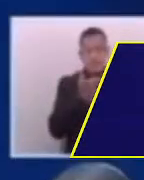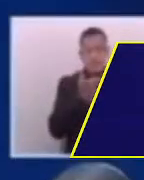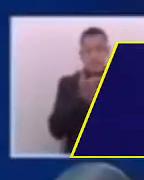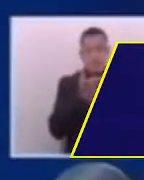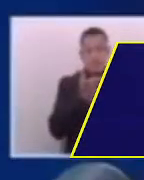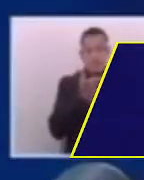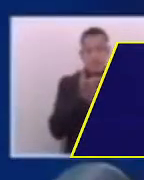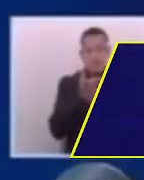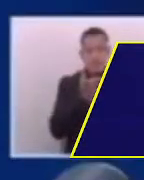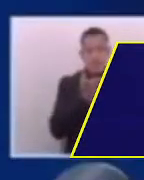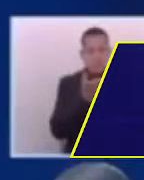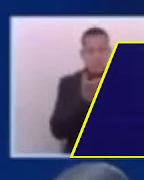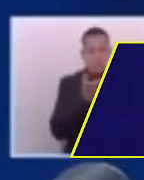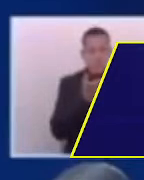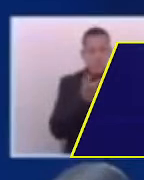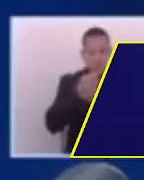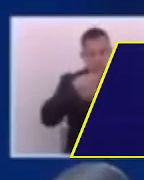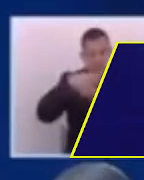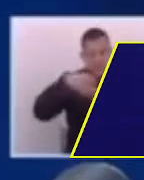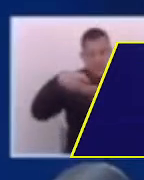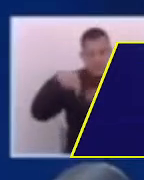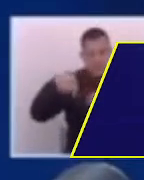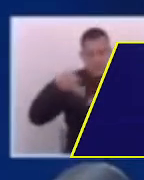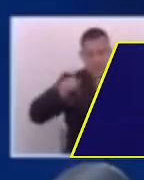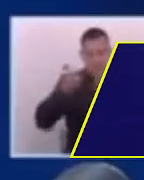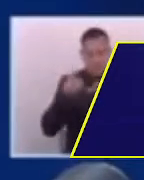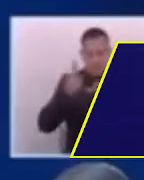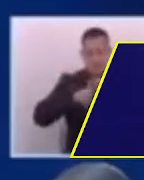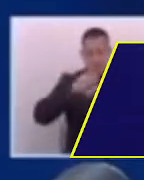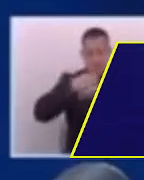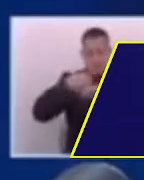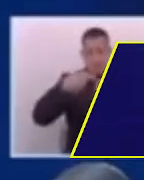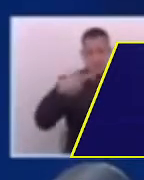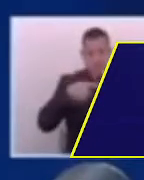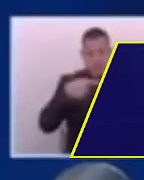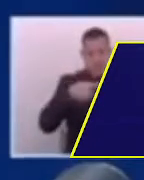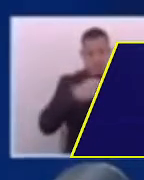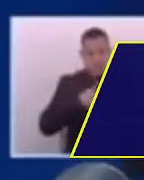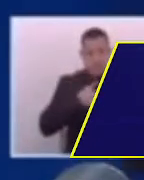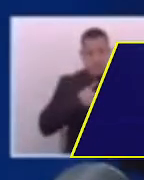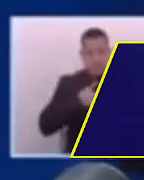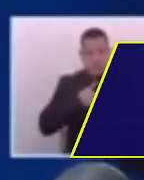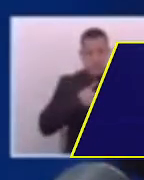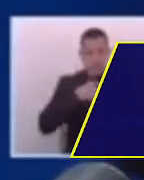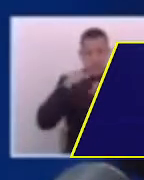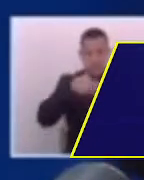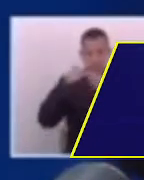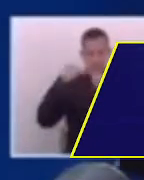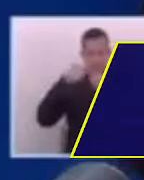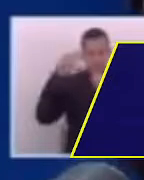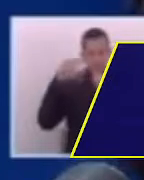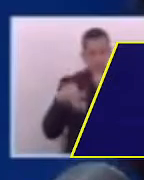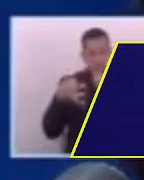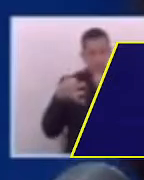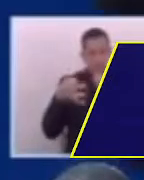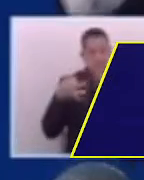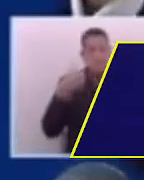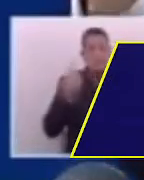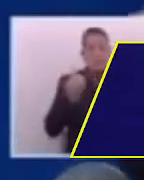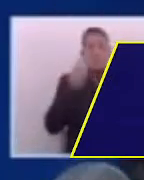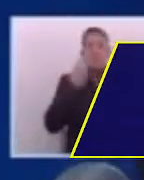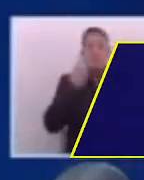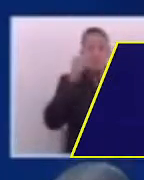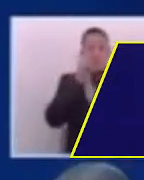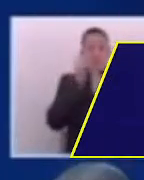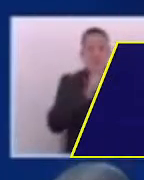quedara escrito que si existe una deuda tenga que pasar por la asamblea legislativa pero Y dónde